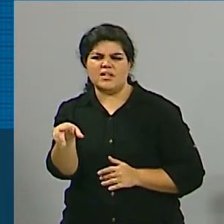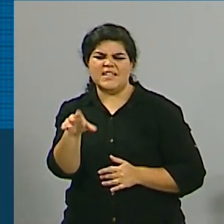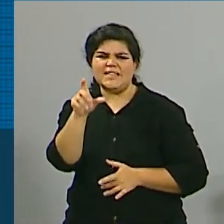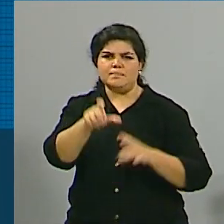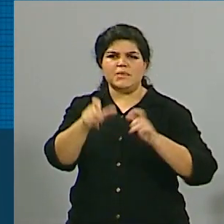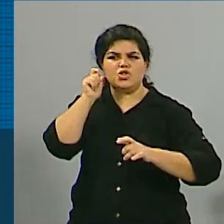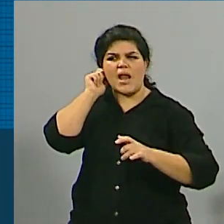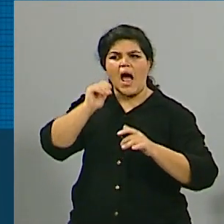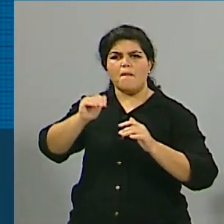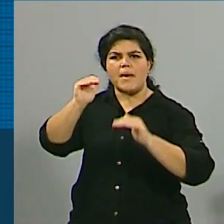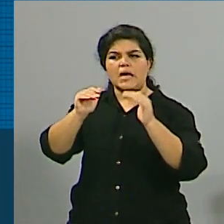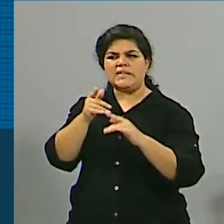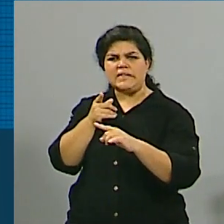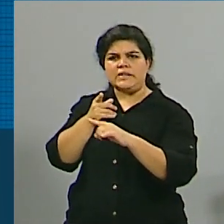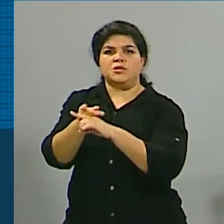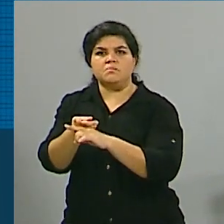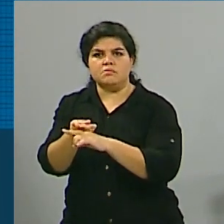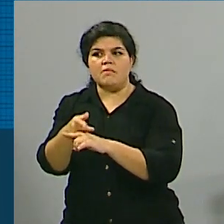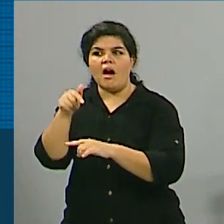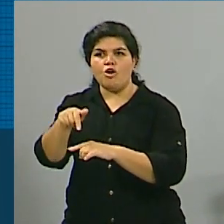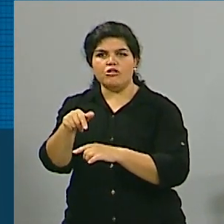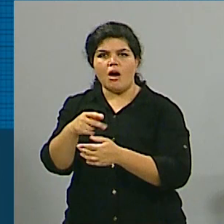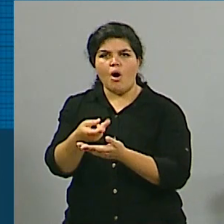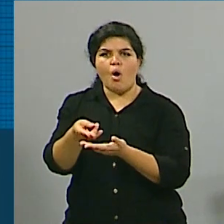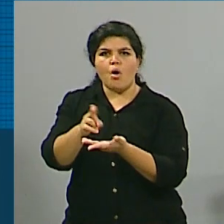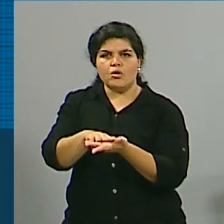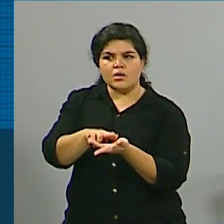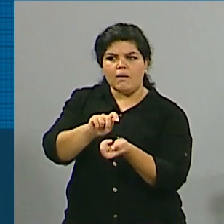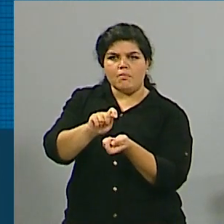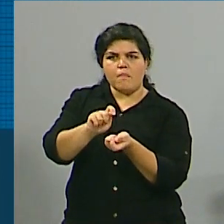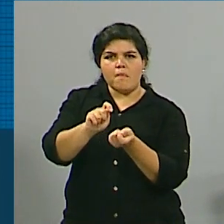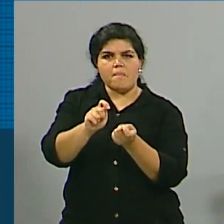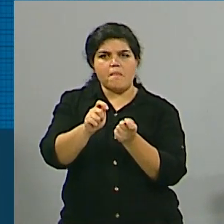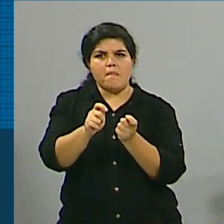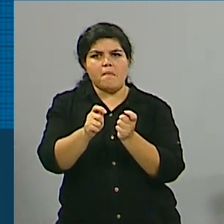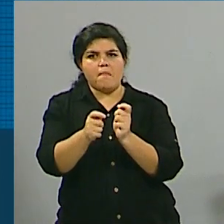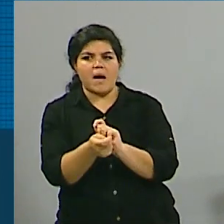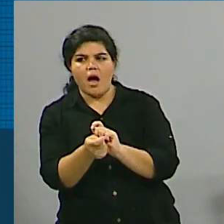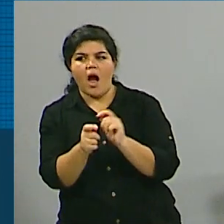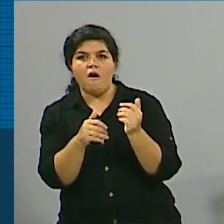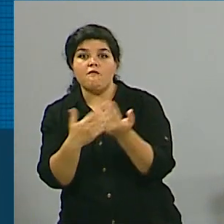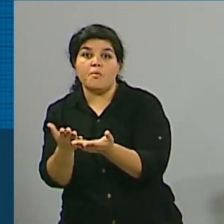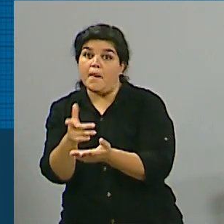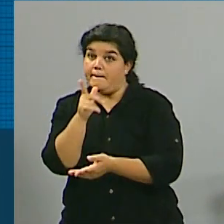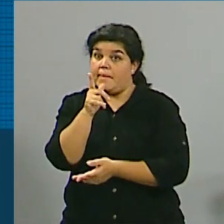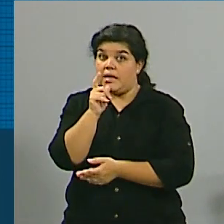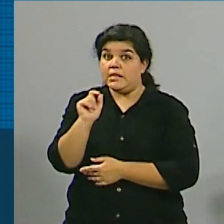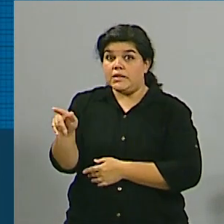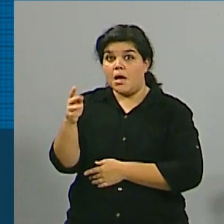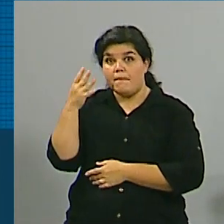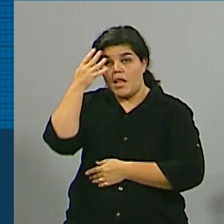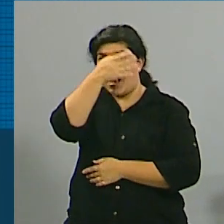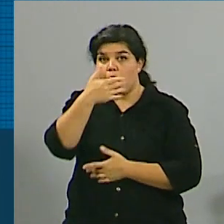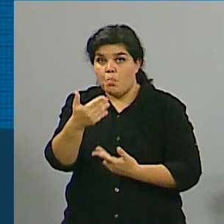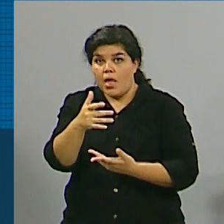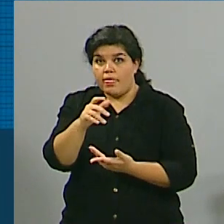figura a nivel nacional. ¿Cuál es el panorama hoy? Digo, lo acabas de decir, podría ser uno de los ganadores, pero digo, ¿esto sí es una tendencia que